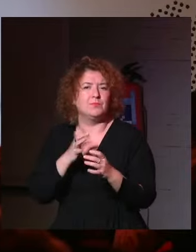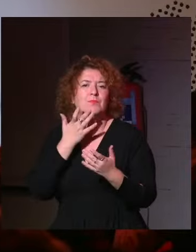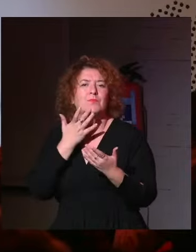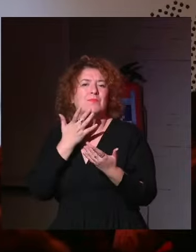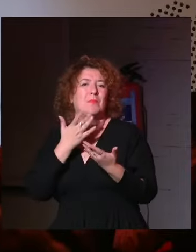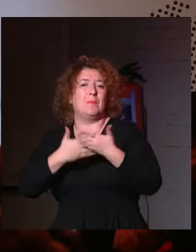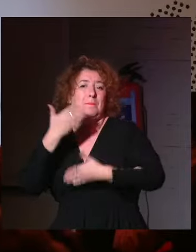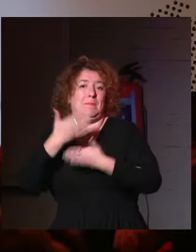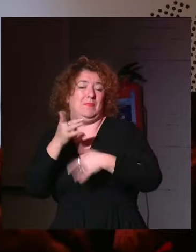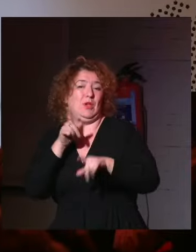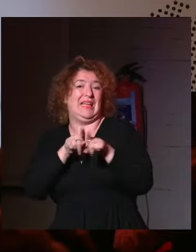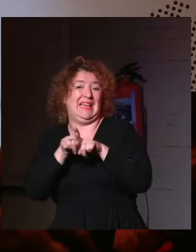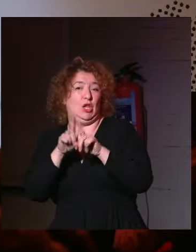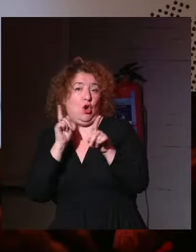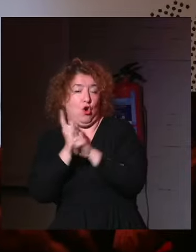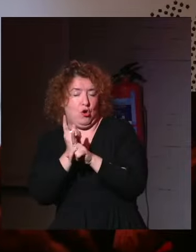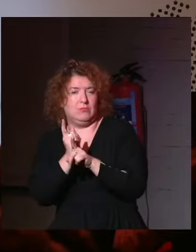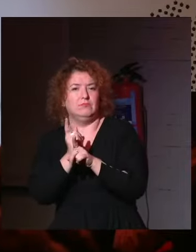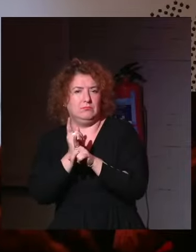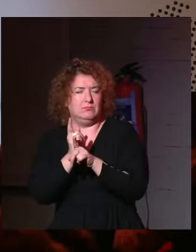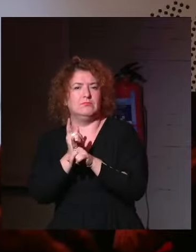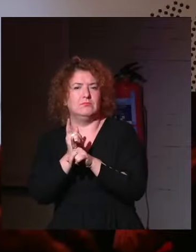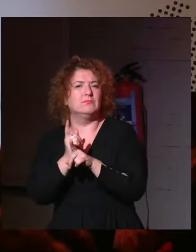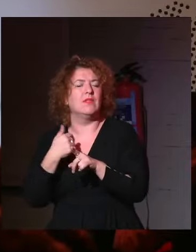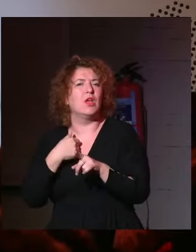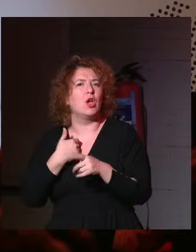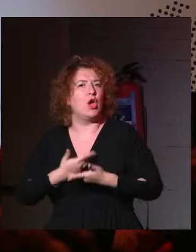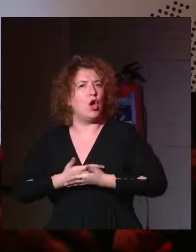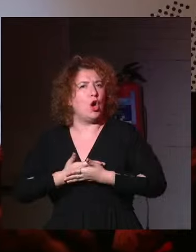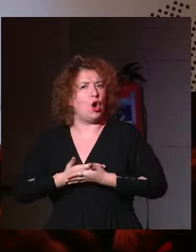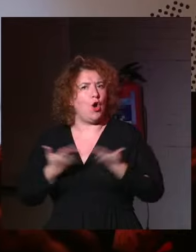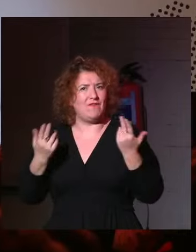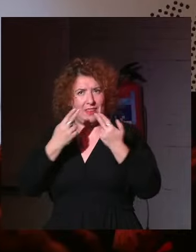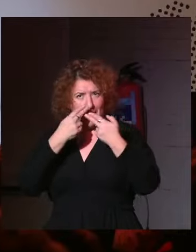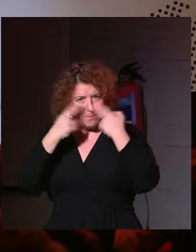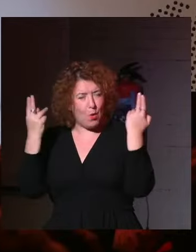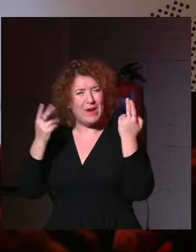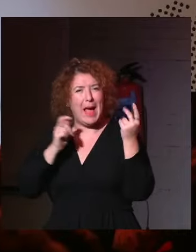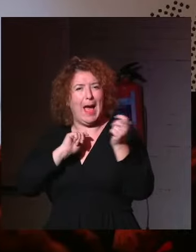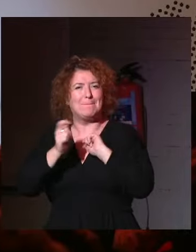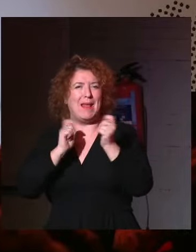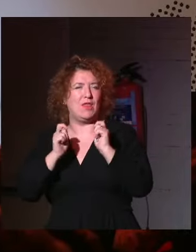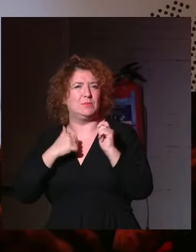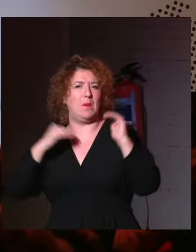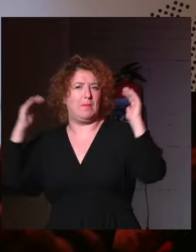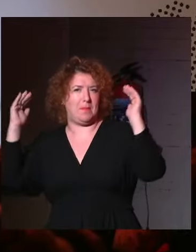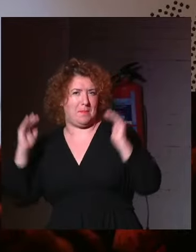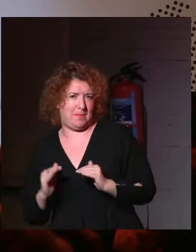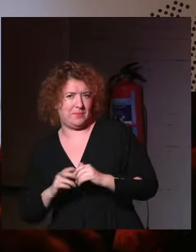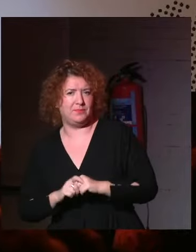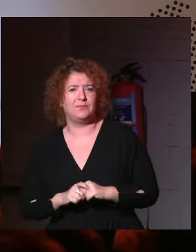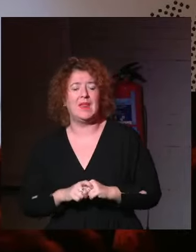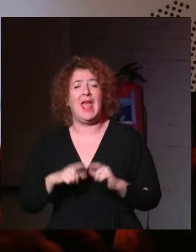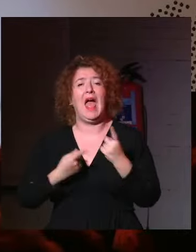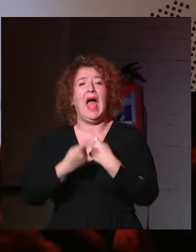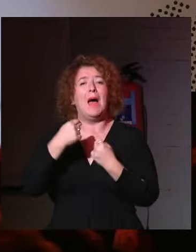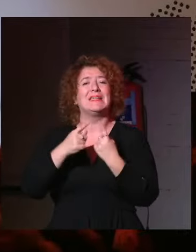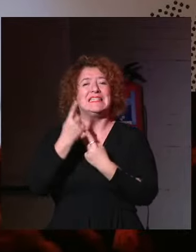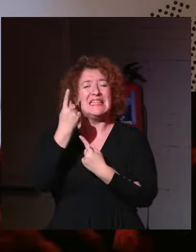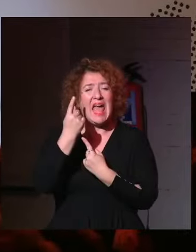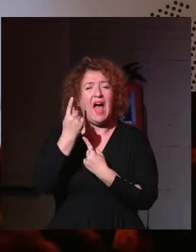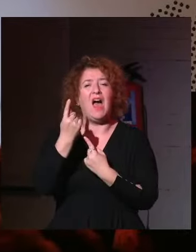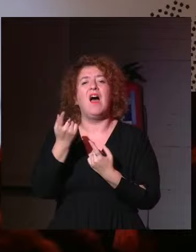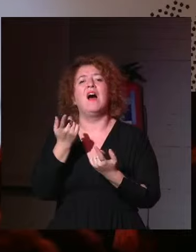críticos y eh socavar la confianza pública en el periodismo también amnistía internacional ha dicho que esta